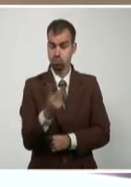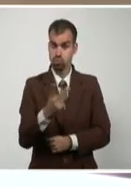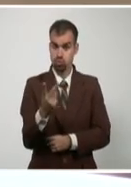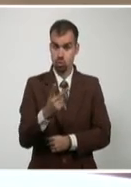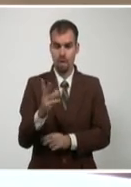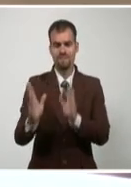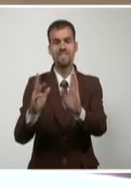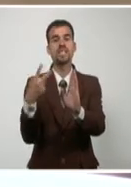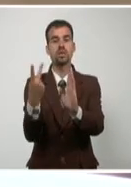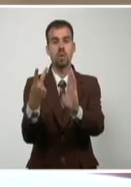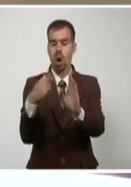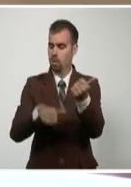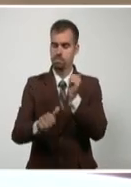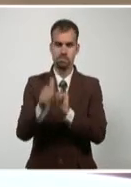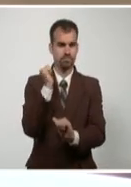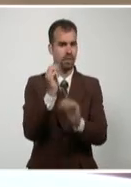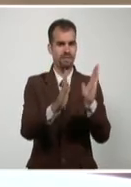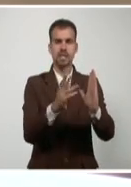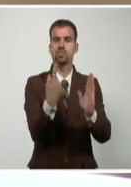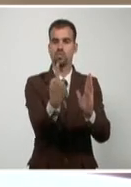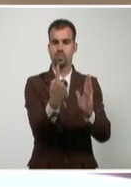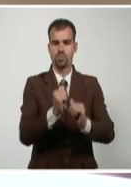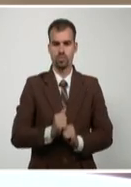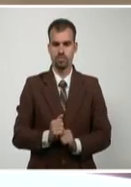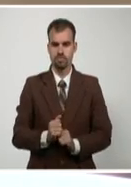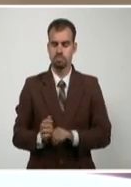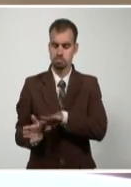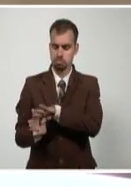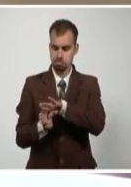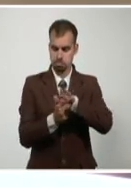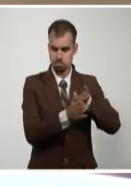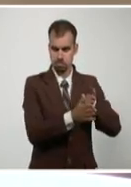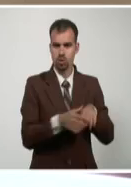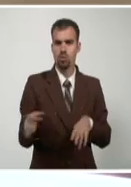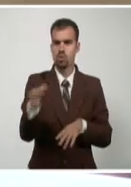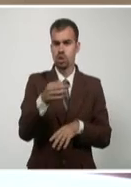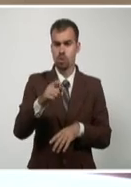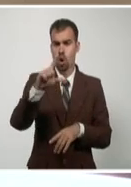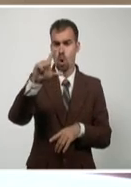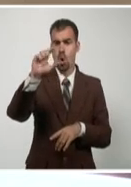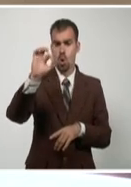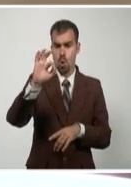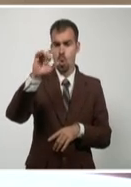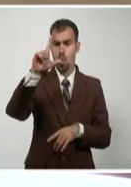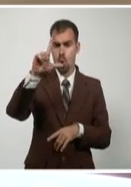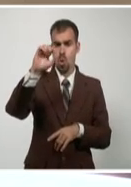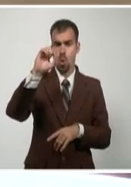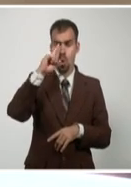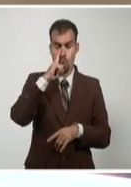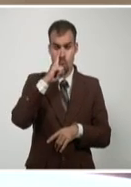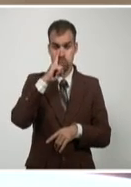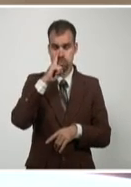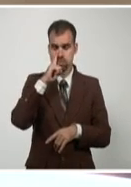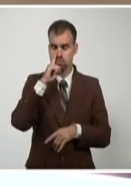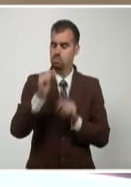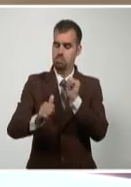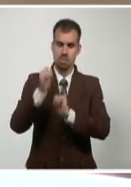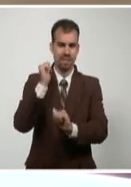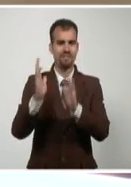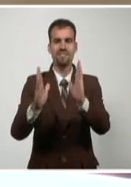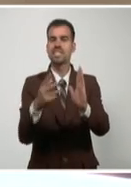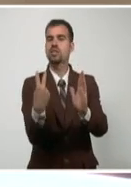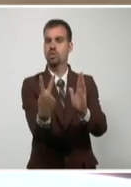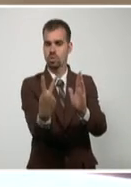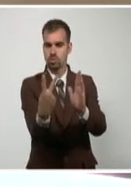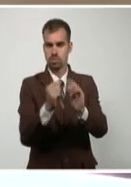2. Pasar a la fase 2 al municipio Colón, que se encontraba en la nueva normalidad. Y pasar a la fase